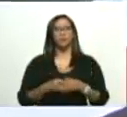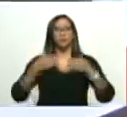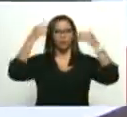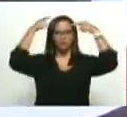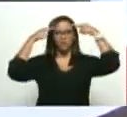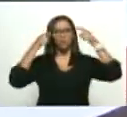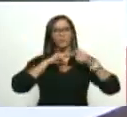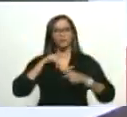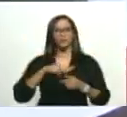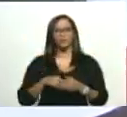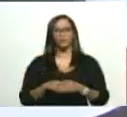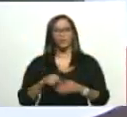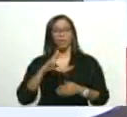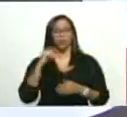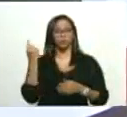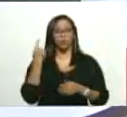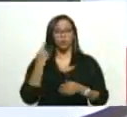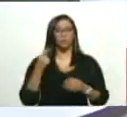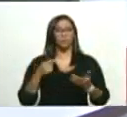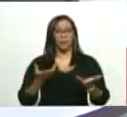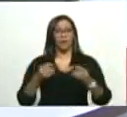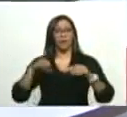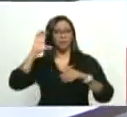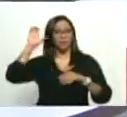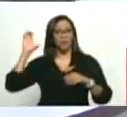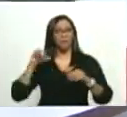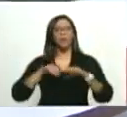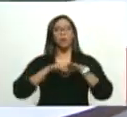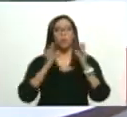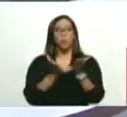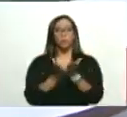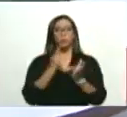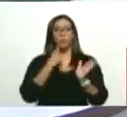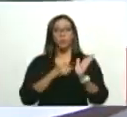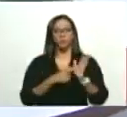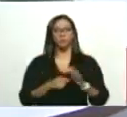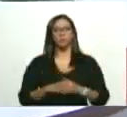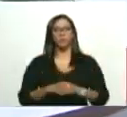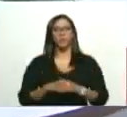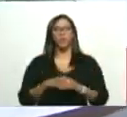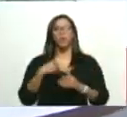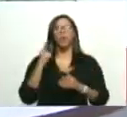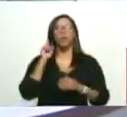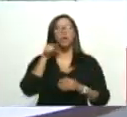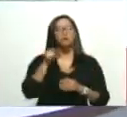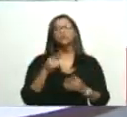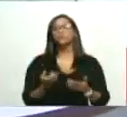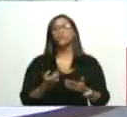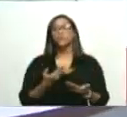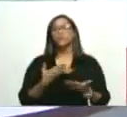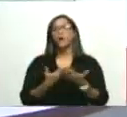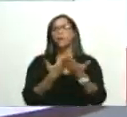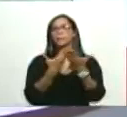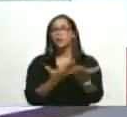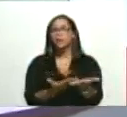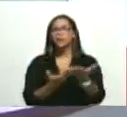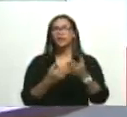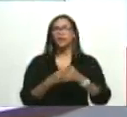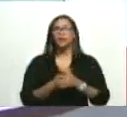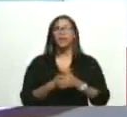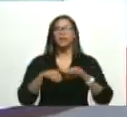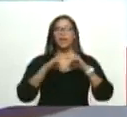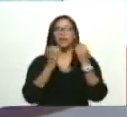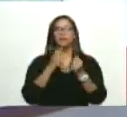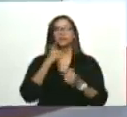para nosotros, y no solo para este continente, sino para el mundo entero. En este sentido, ¿cuál tú crees que ha sido su principal aporte dentro de la praxis